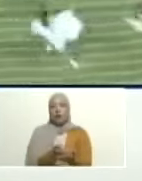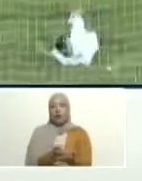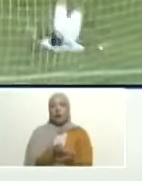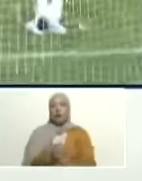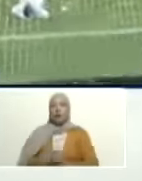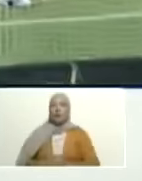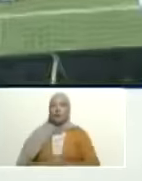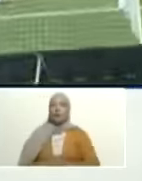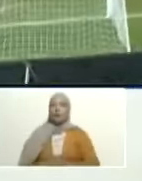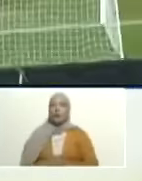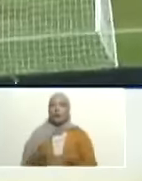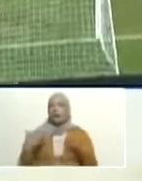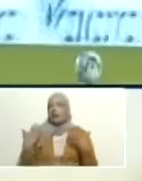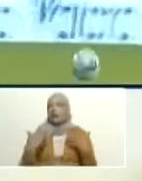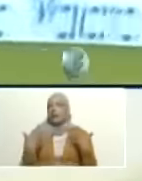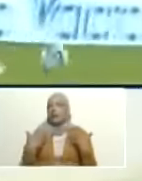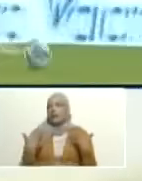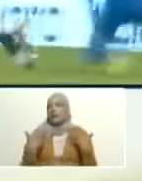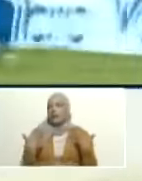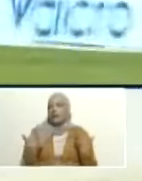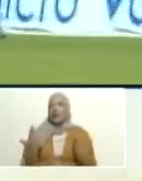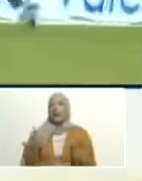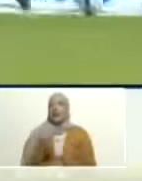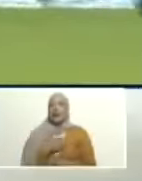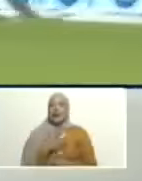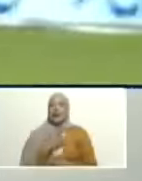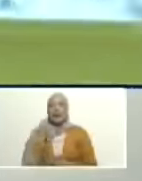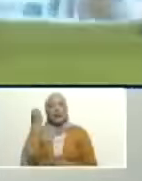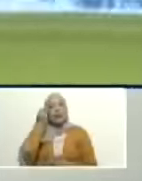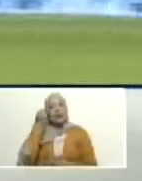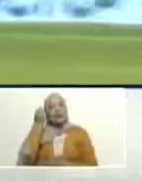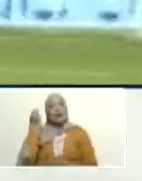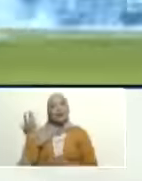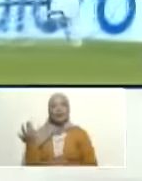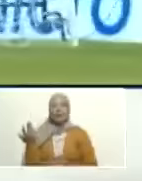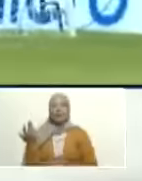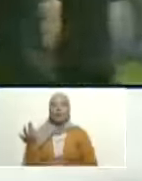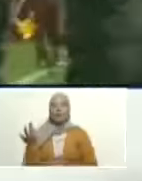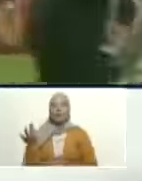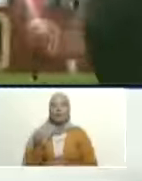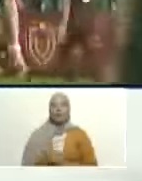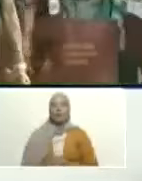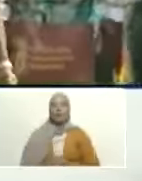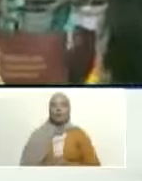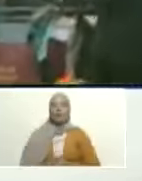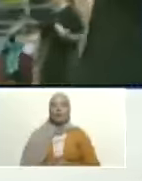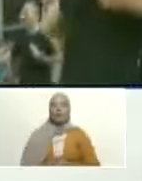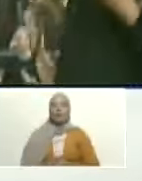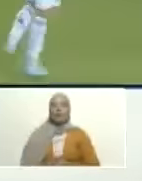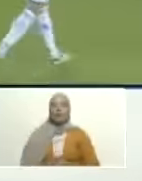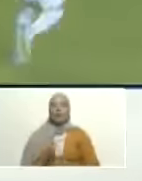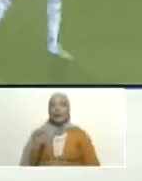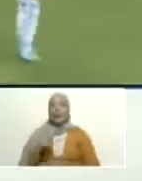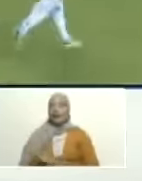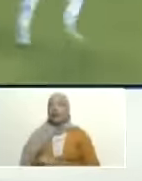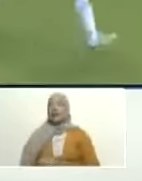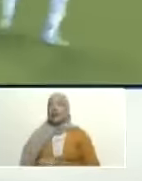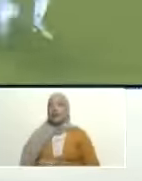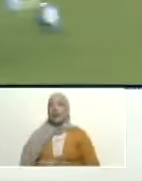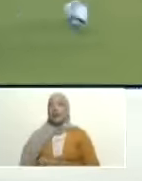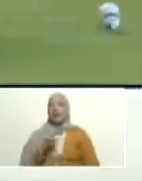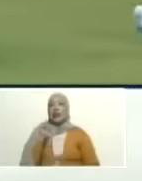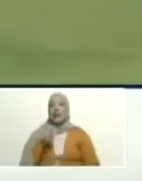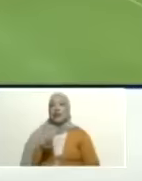la alegría, la emoción de pensar que esta vez sí, esta